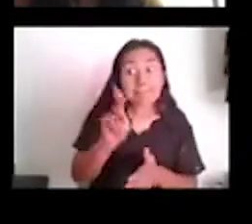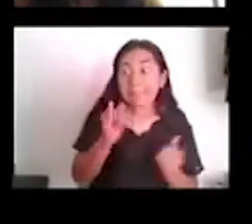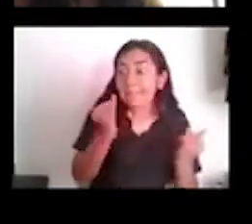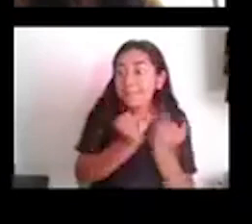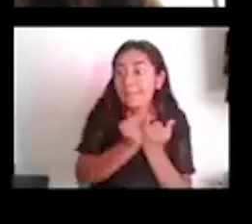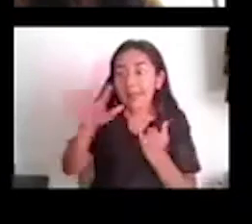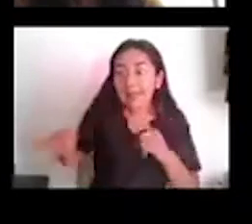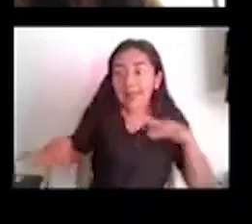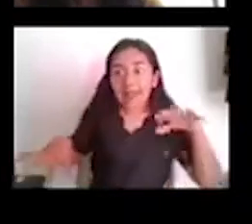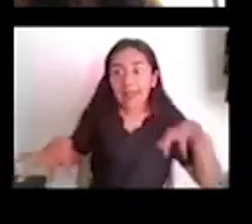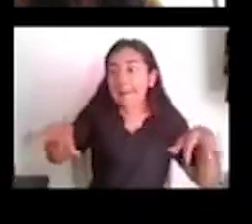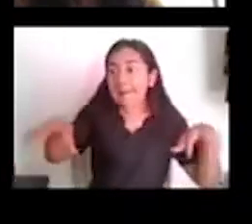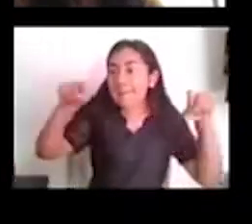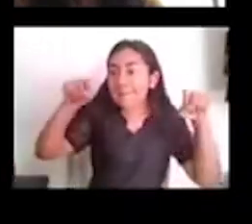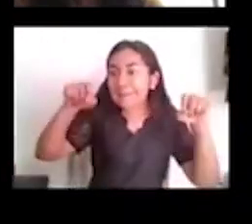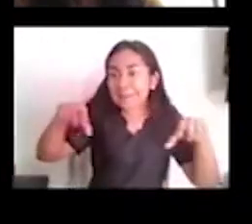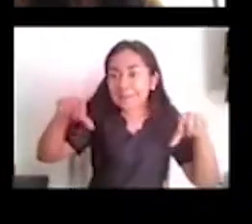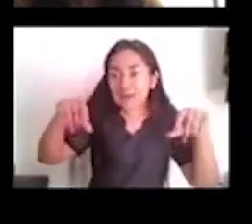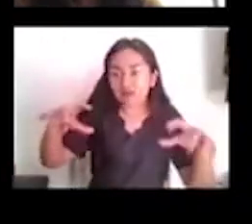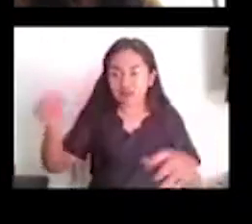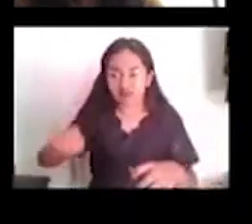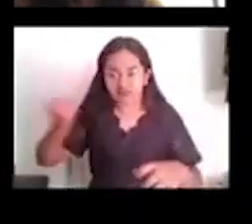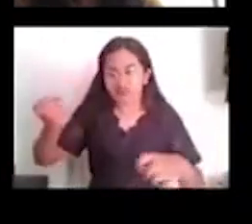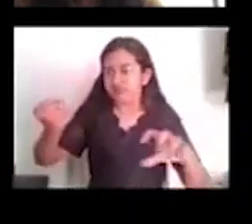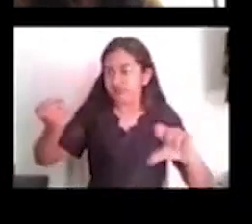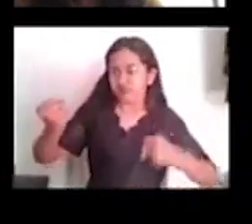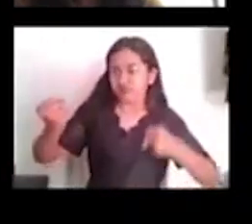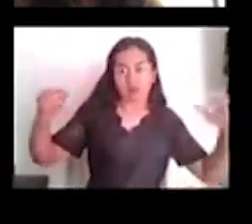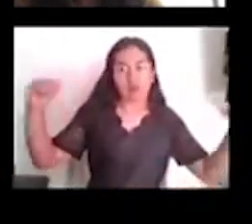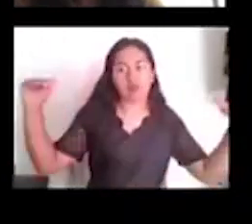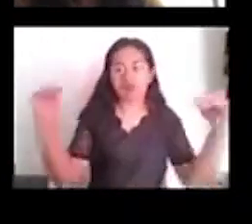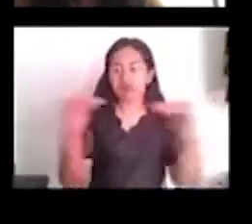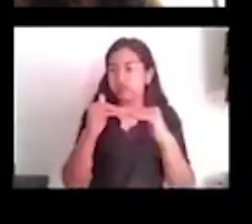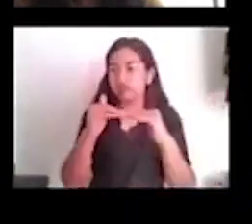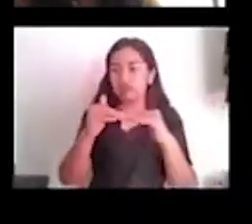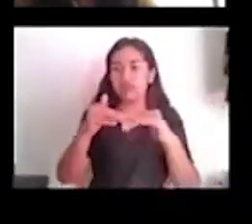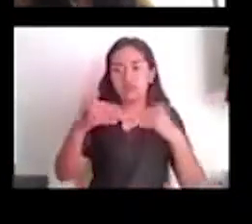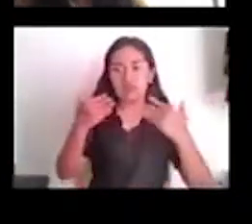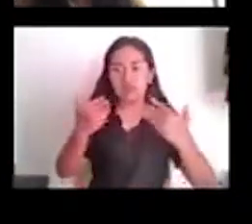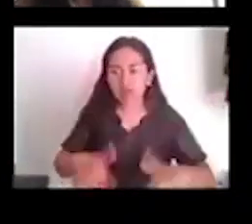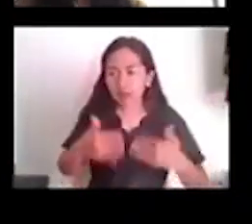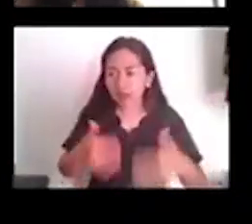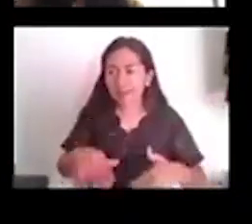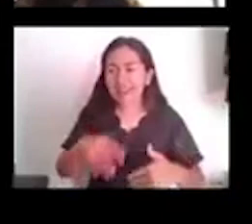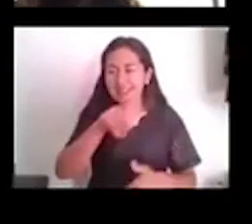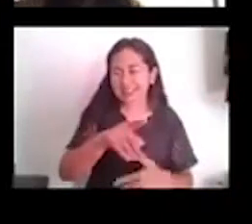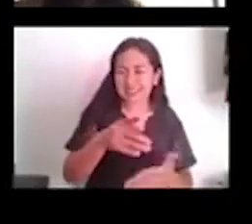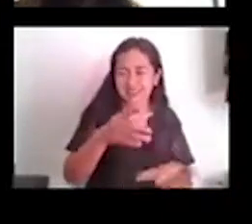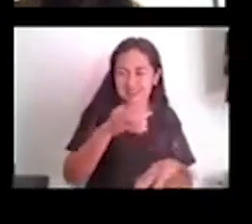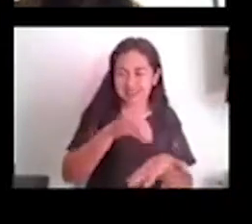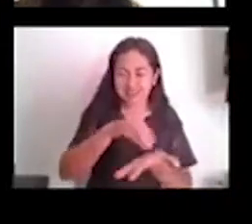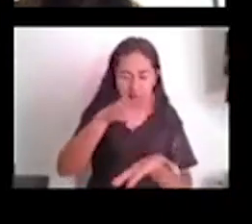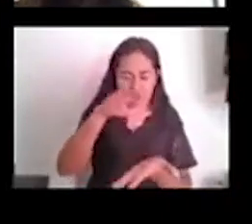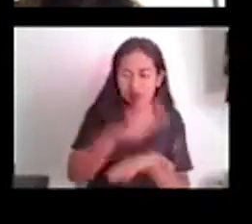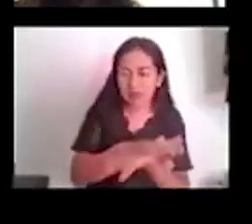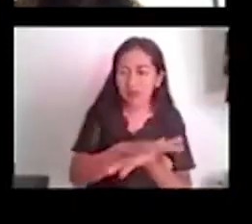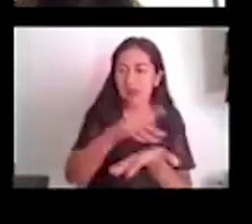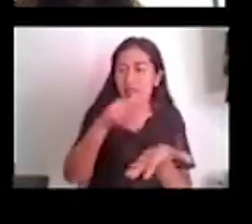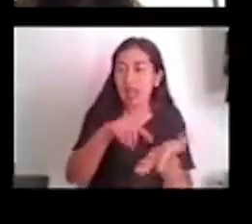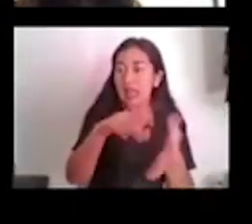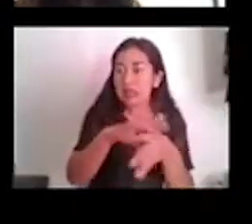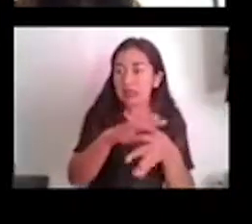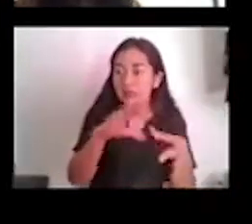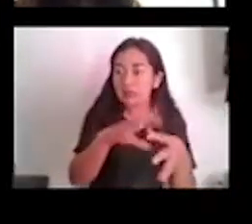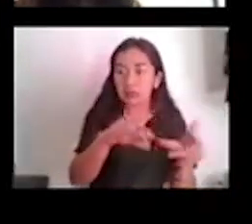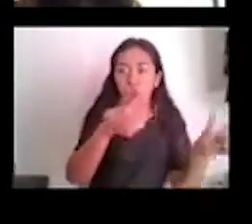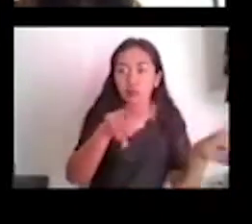investigación, por ejemplo, Bernal Díaz del Castillo hace un reconocimiento impresionante, dice que nunca había visto un